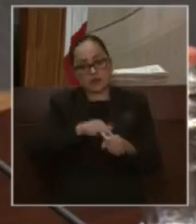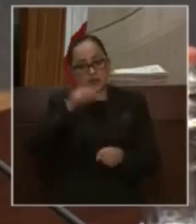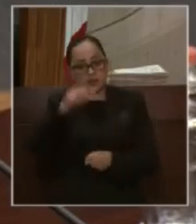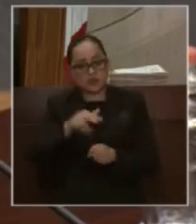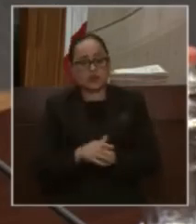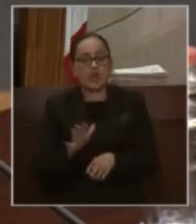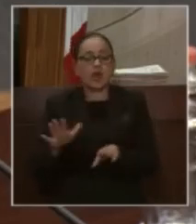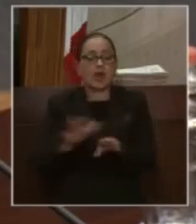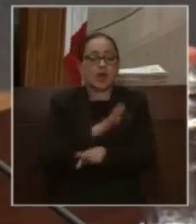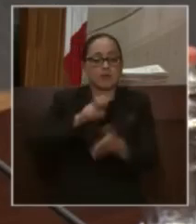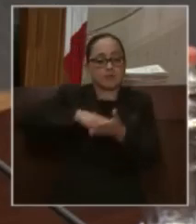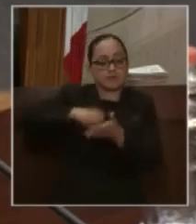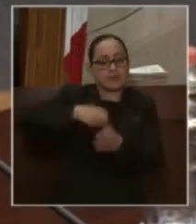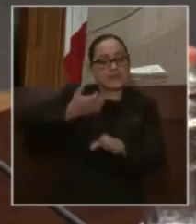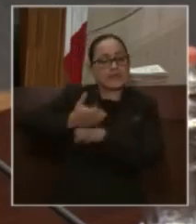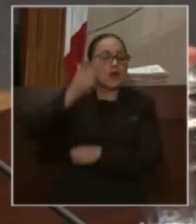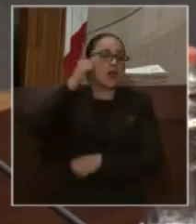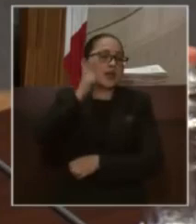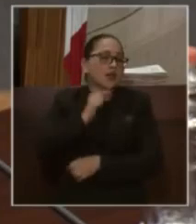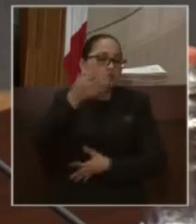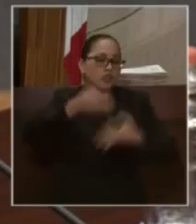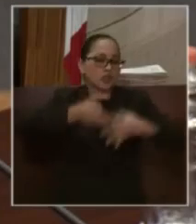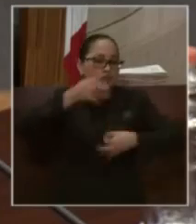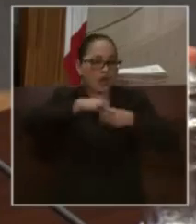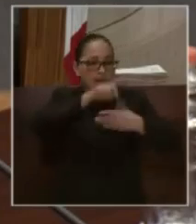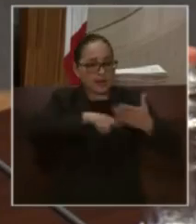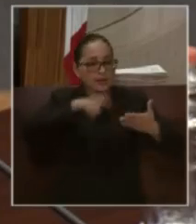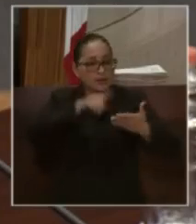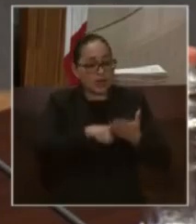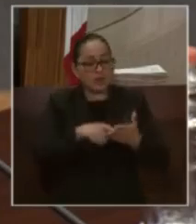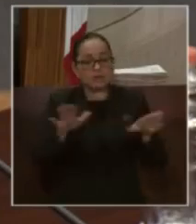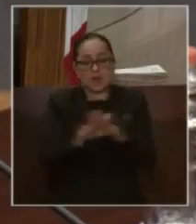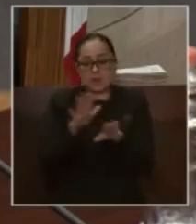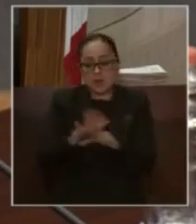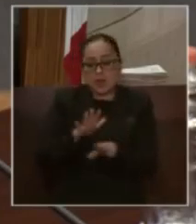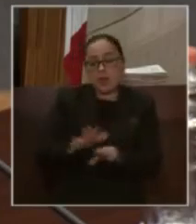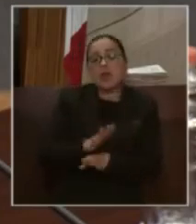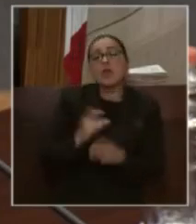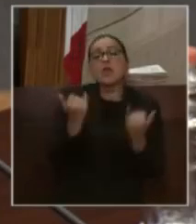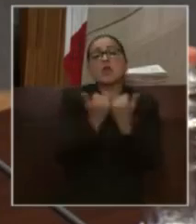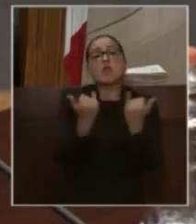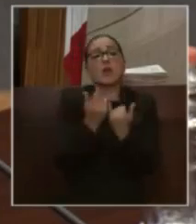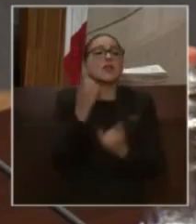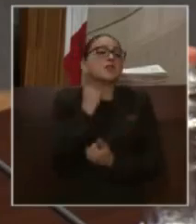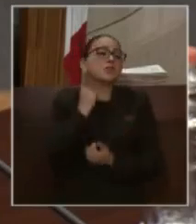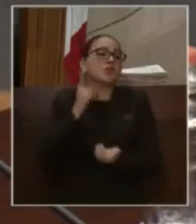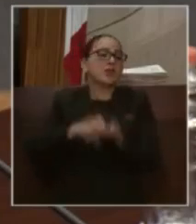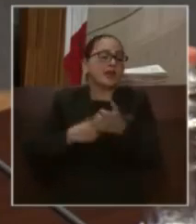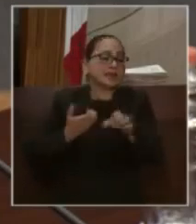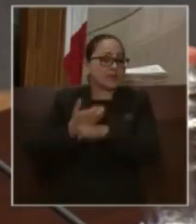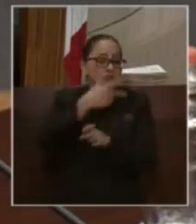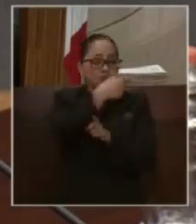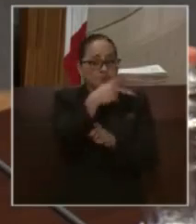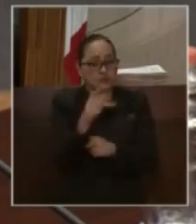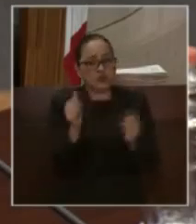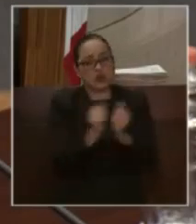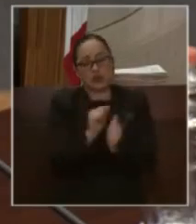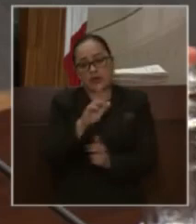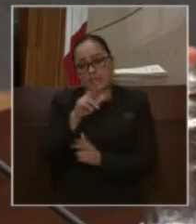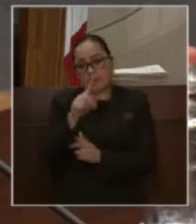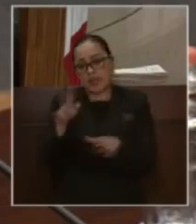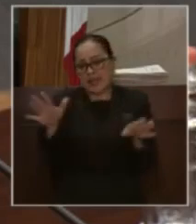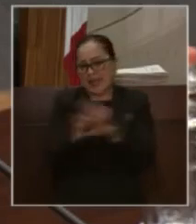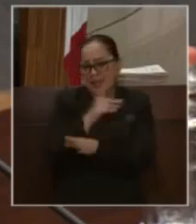la resolución del Tribunal Electoral de Guerrero y, derivado de ello, modificó la asignación de diputados locales por el principio de representación